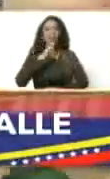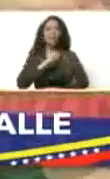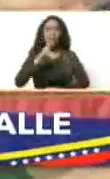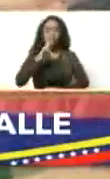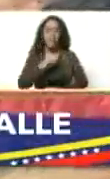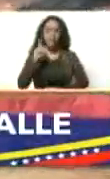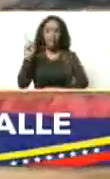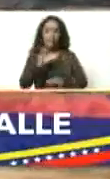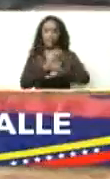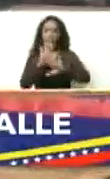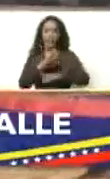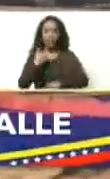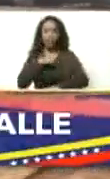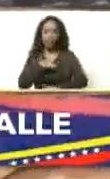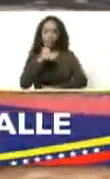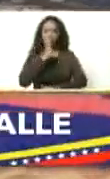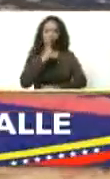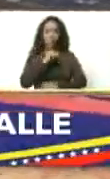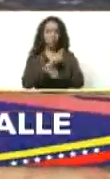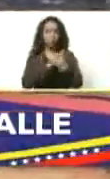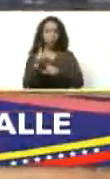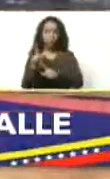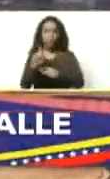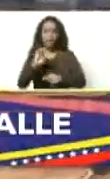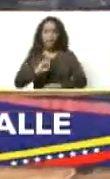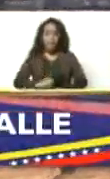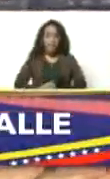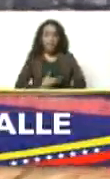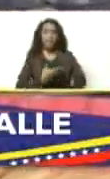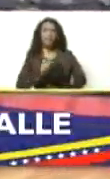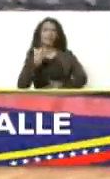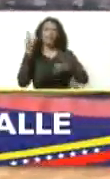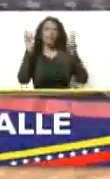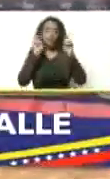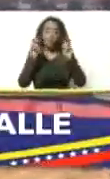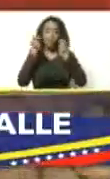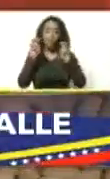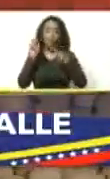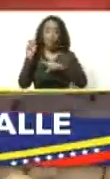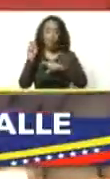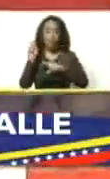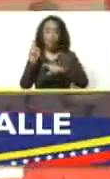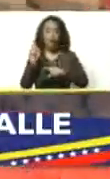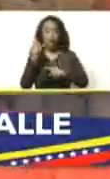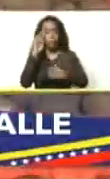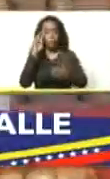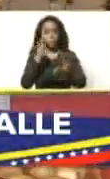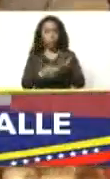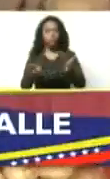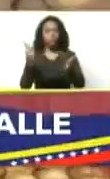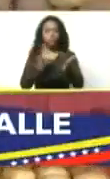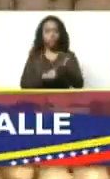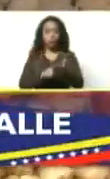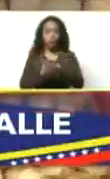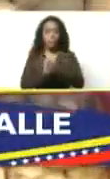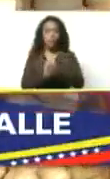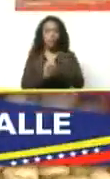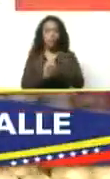resistencia, que ya la hemos pasado. Renacer, renacimiento, el renacimiento con la rectificación, camarada,